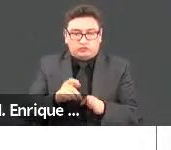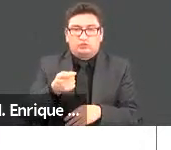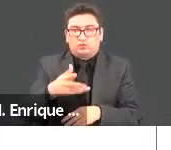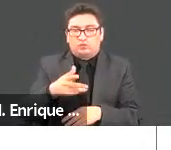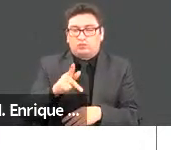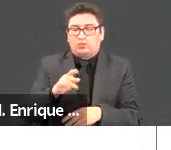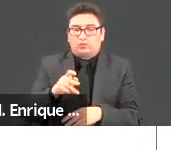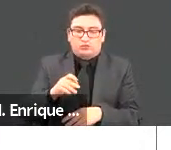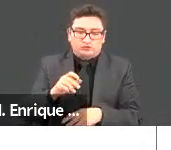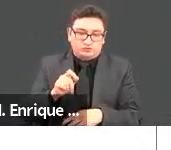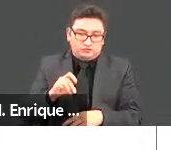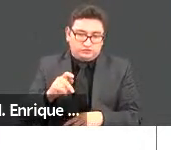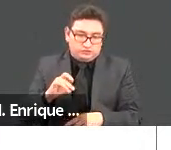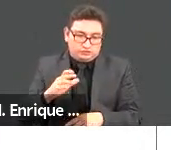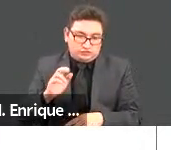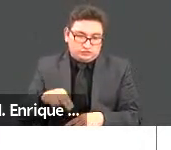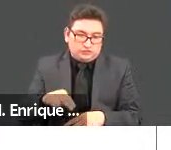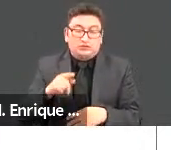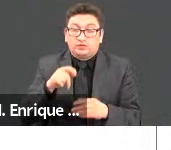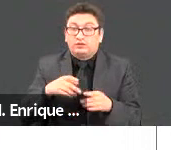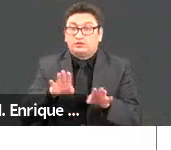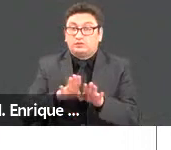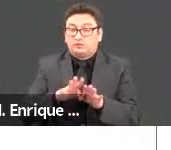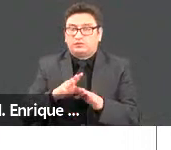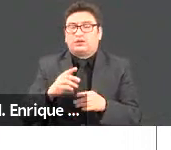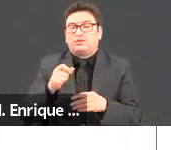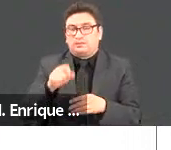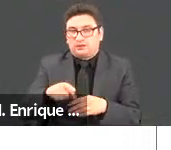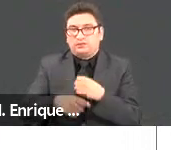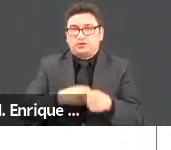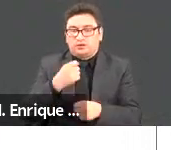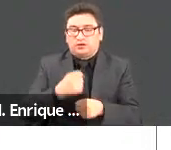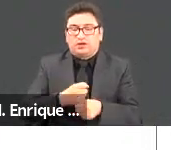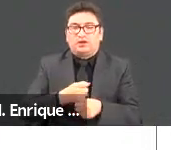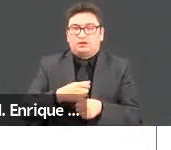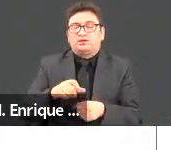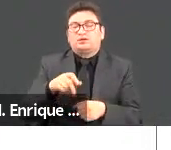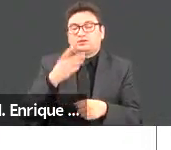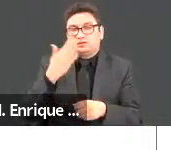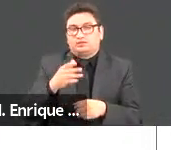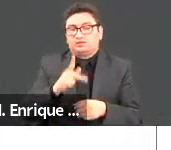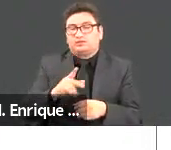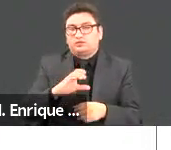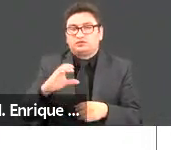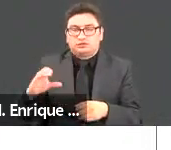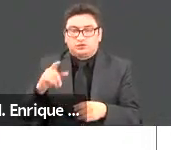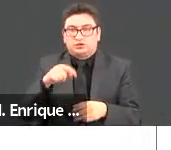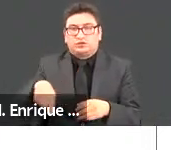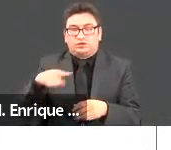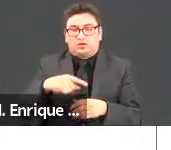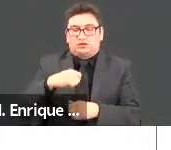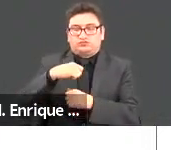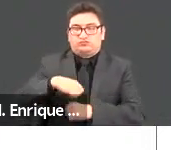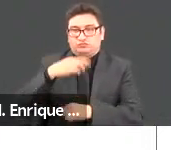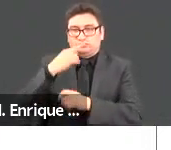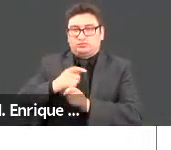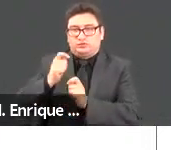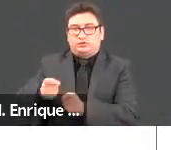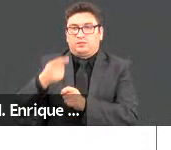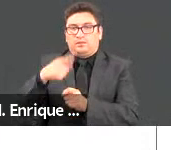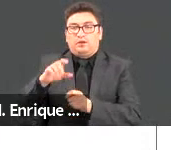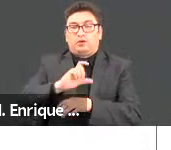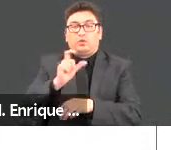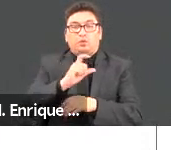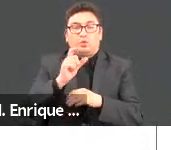sustitución. En ese año se crearon los plenos de circuito con la competencia para emitir jurisprudencia por